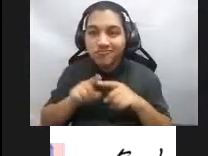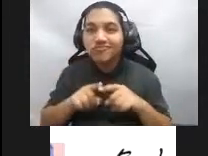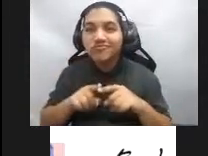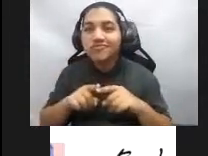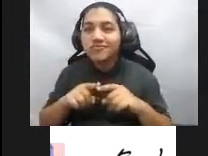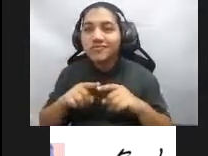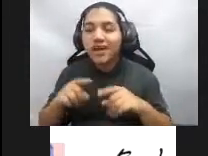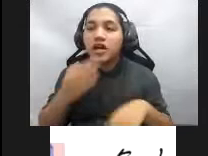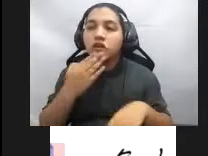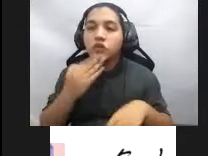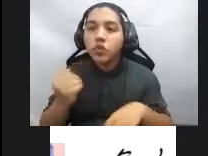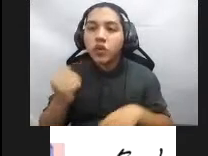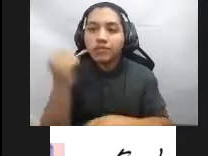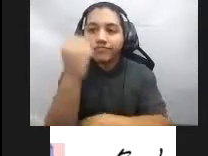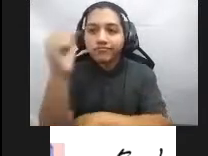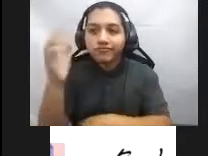azucareros,